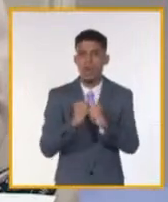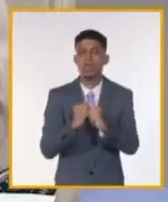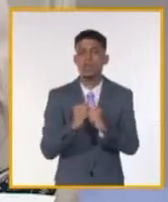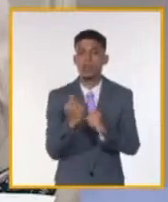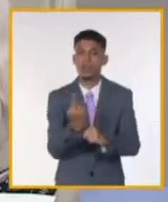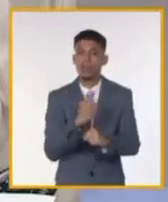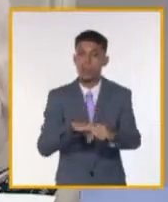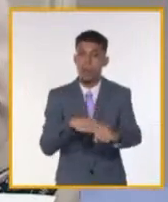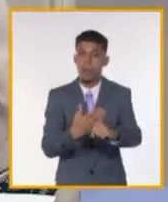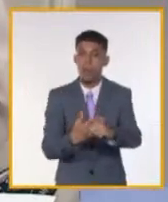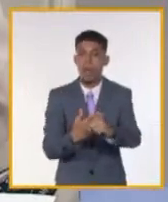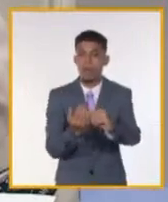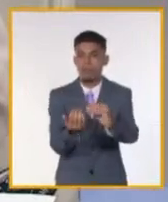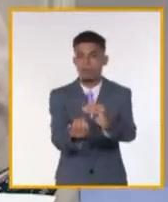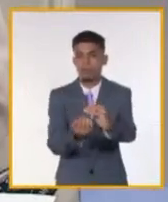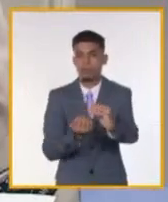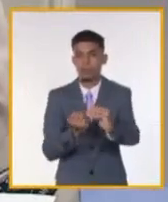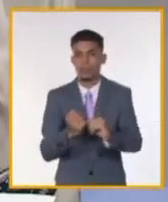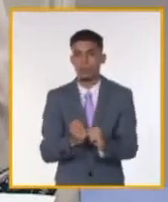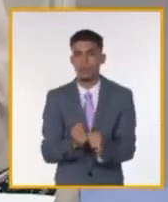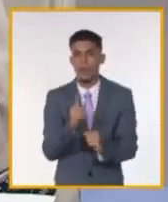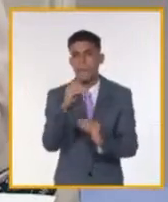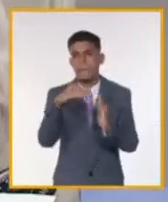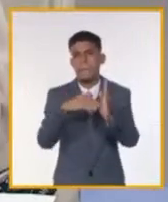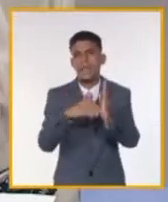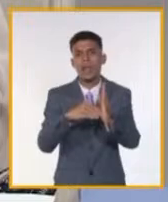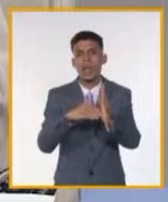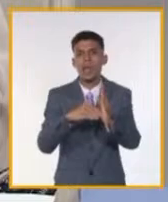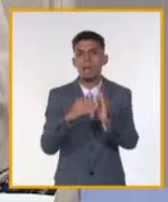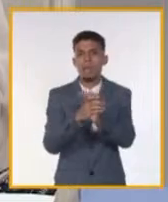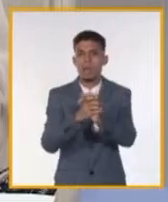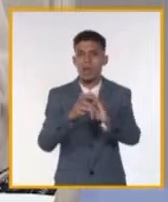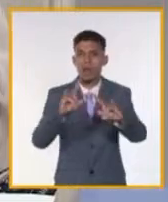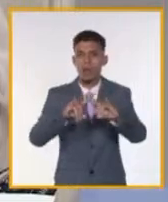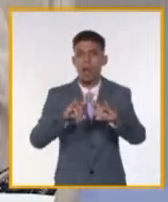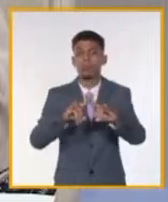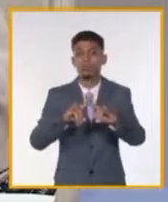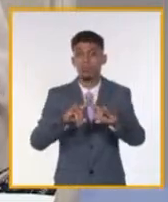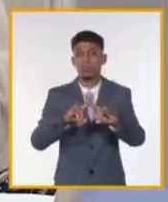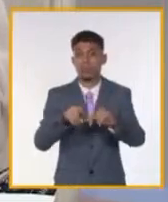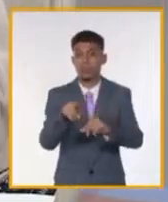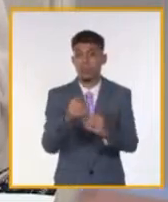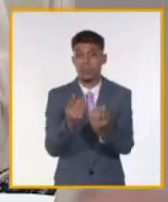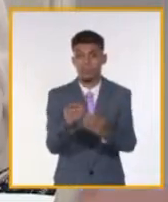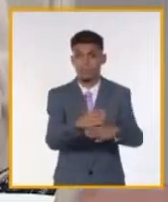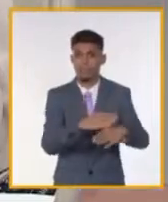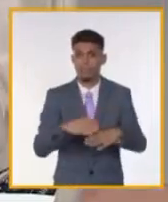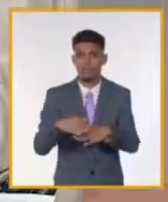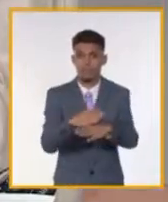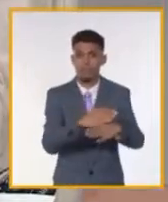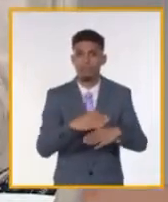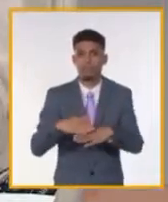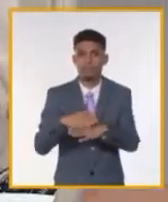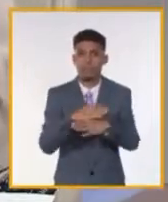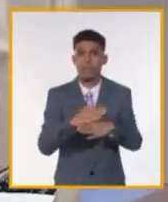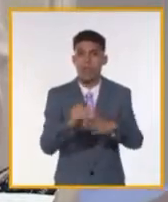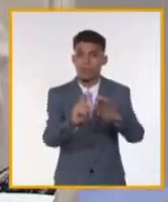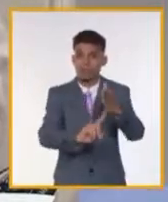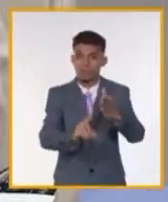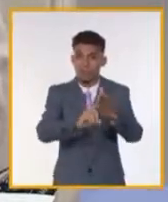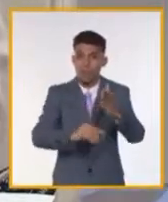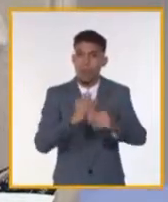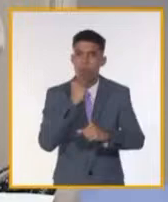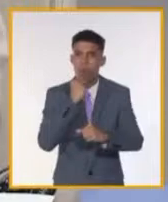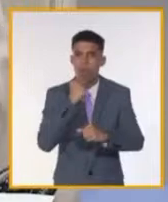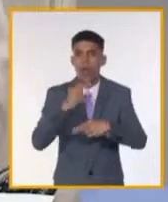mucha energía. Llevan miles de megawatts y quizás hasta gigawatts de energía de diferentes tipos para poder hacer lo que hace